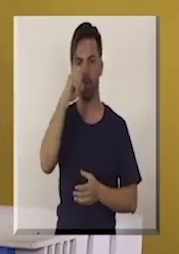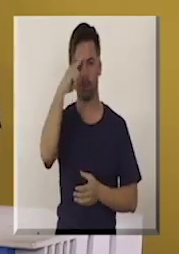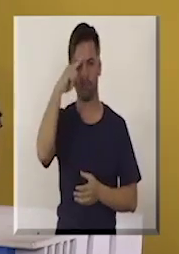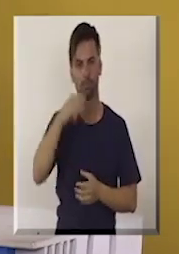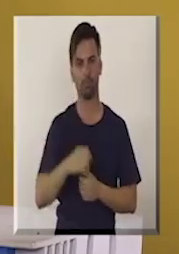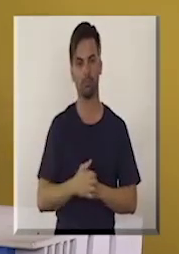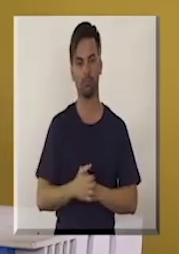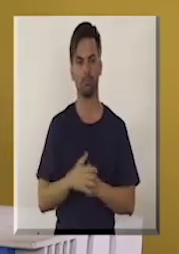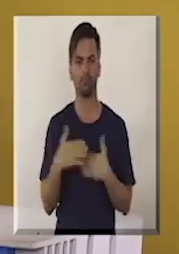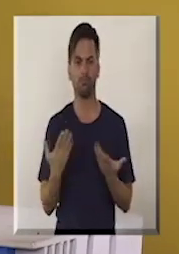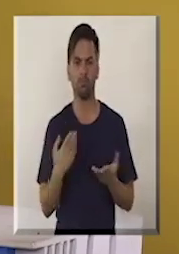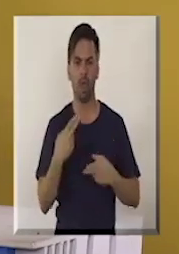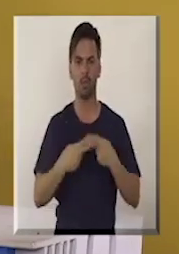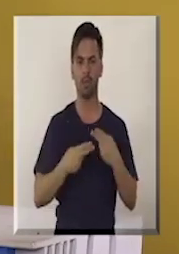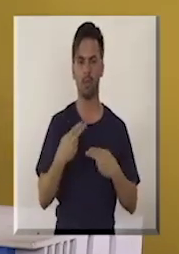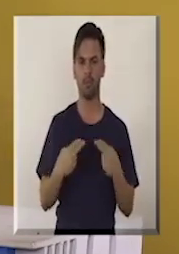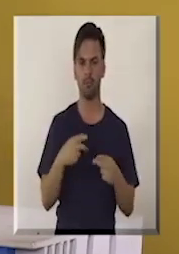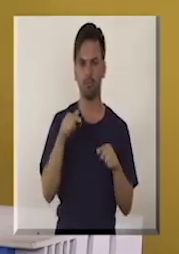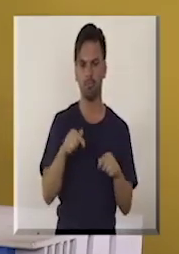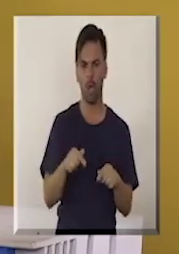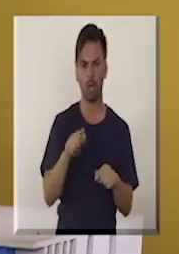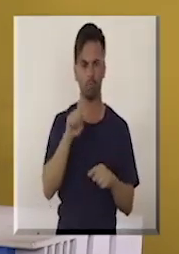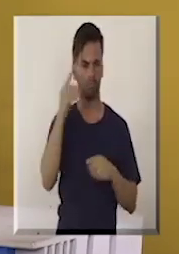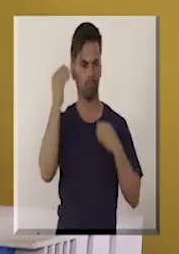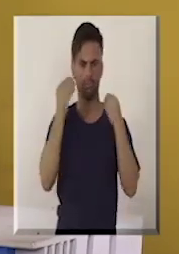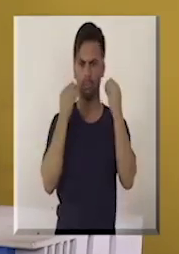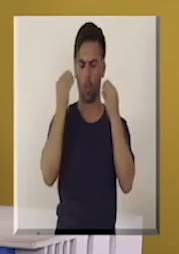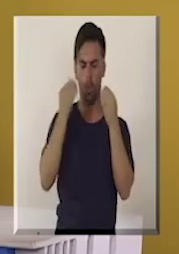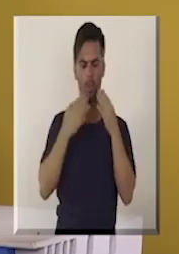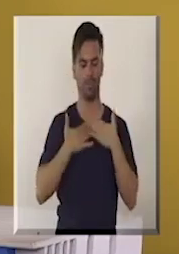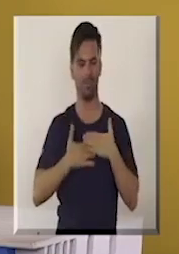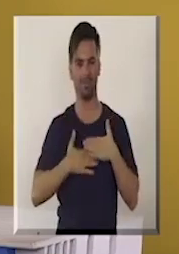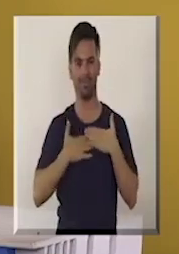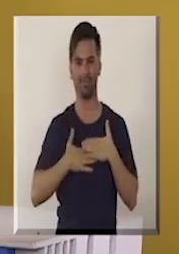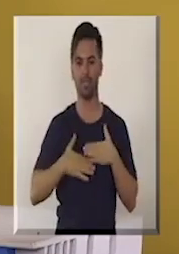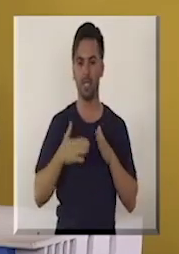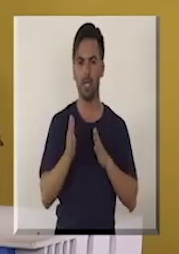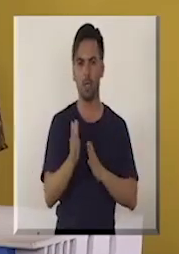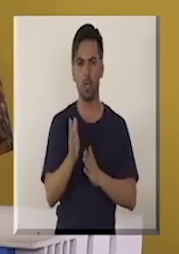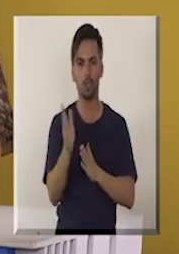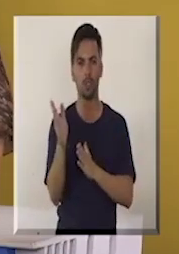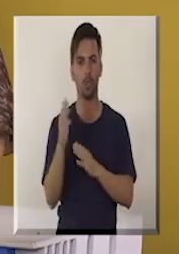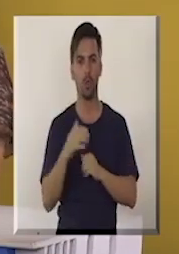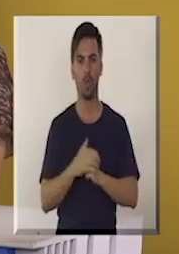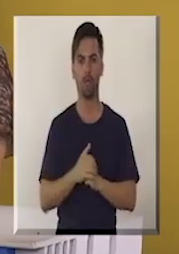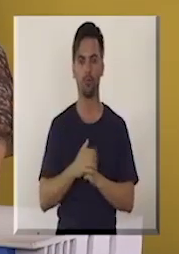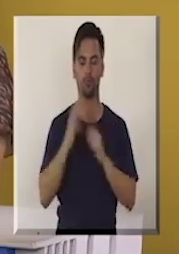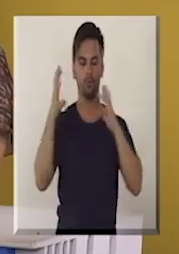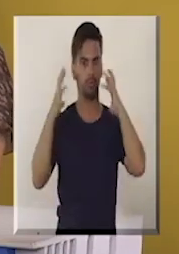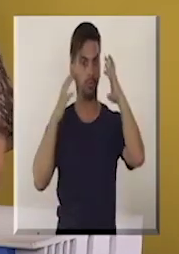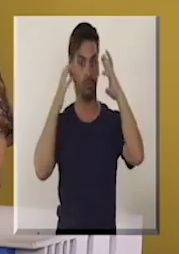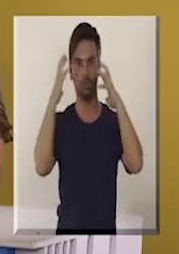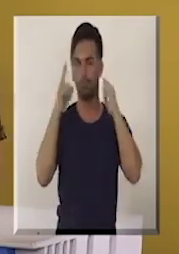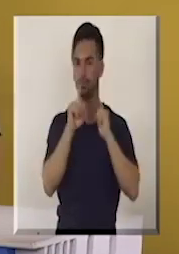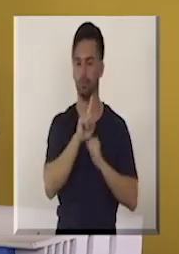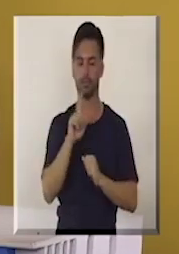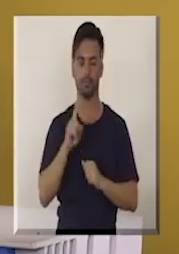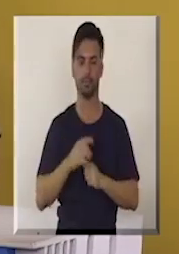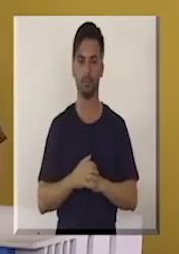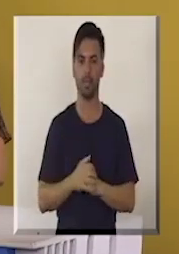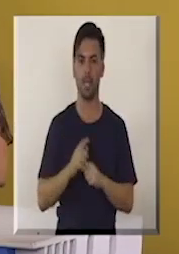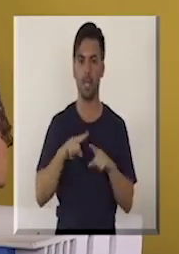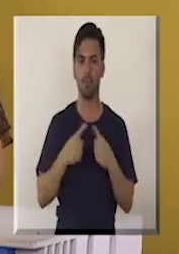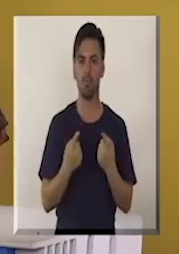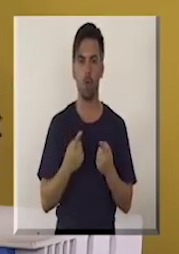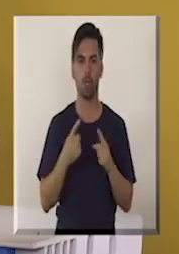¿Qué vamos a hacer ahora? No te preocupes, vamos a continuar. No te vayas a atormentar, porque es